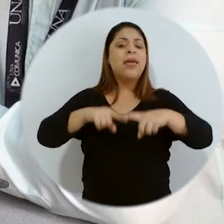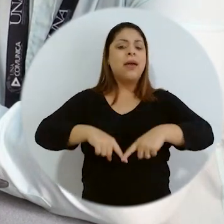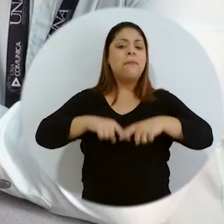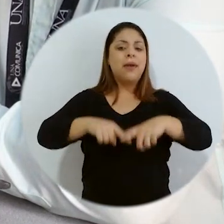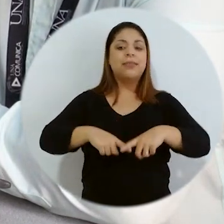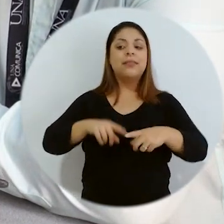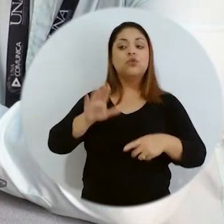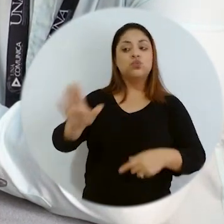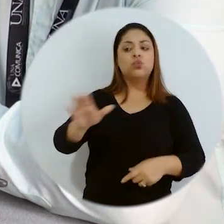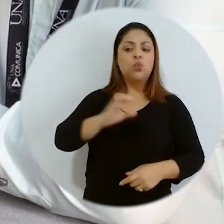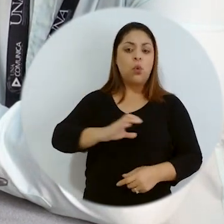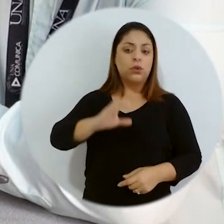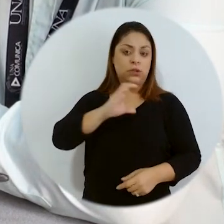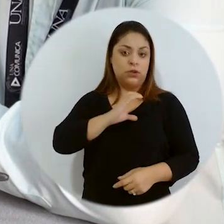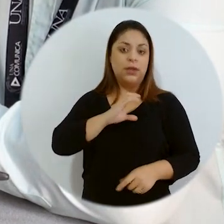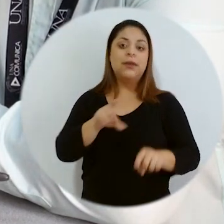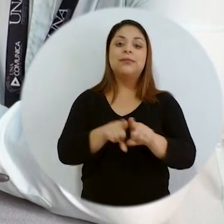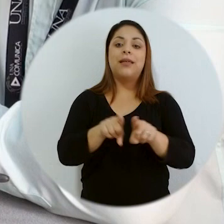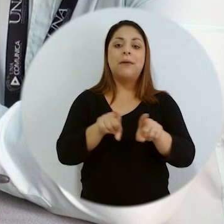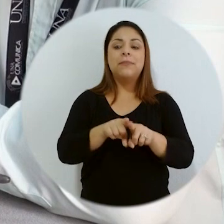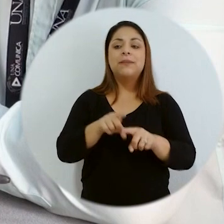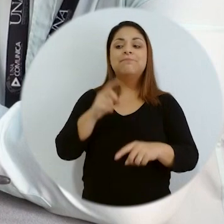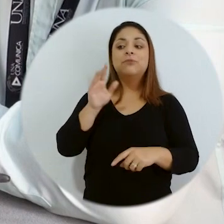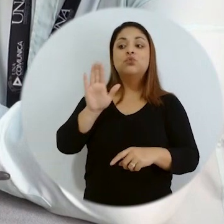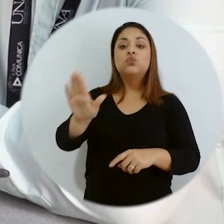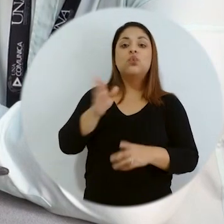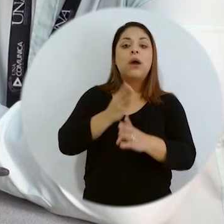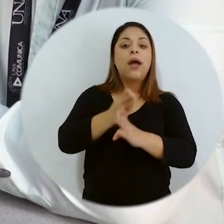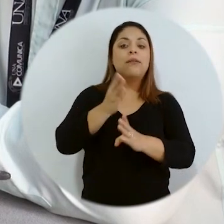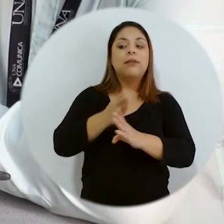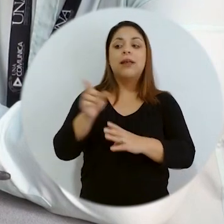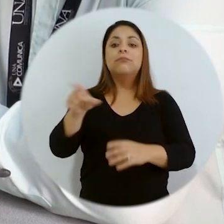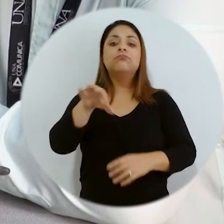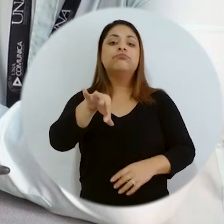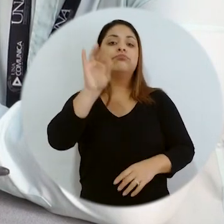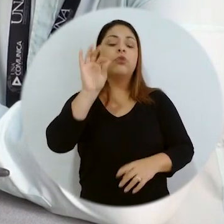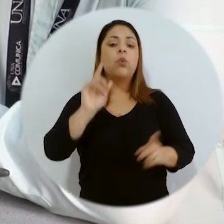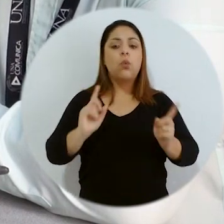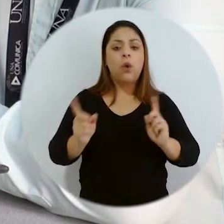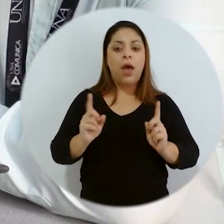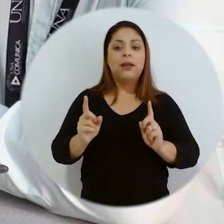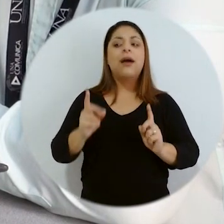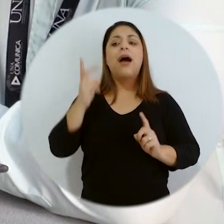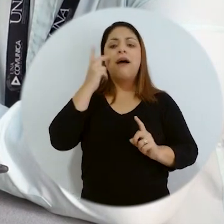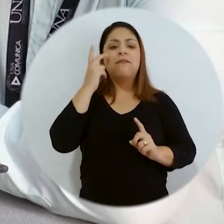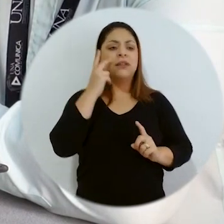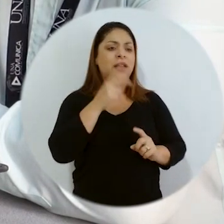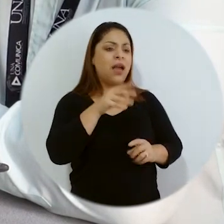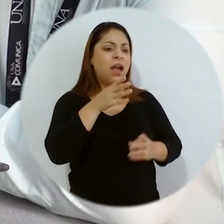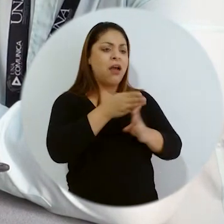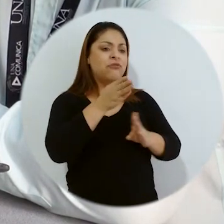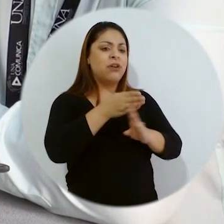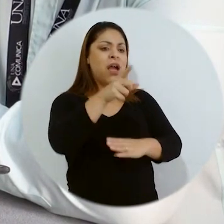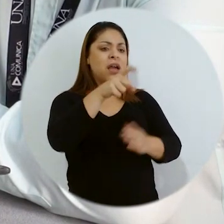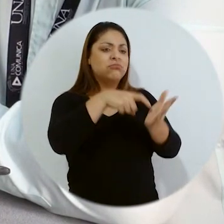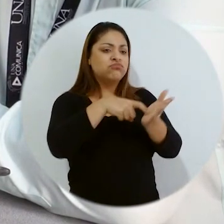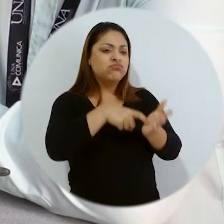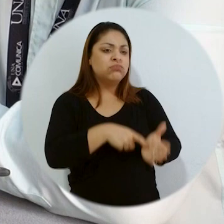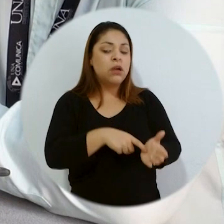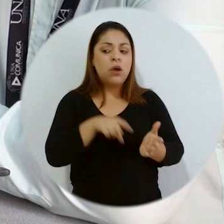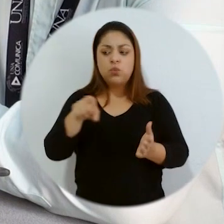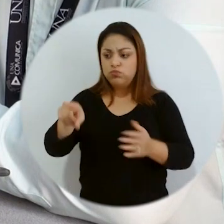condición, sino inclusive de la carrera que eligieron, ¿verdad? Porque hay que ver entonces cuáles son los requerimientos que esa carrera